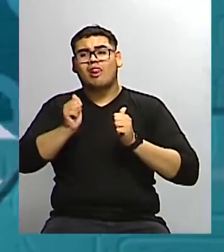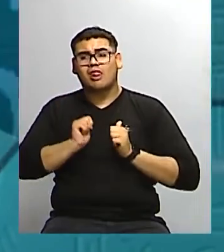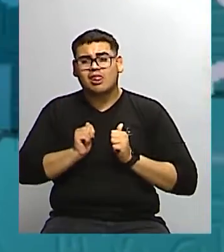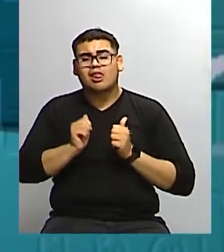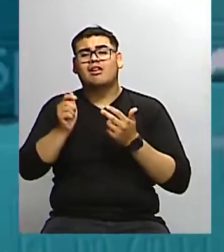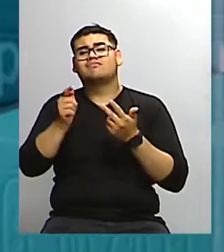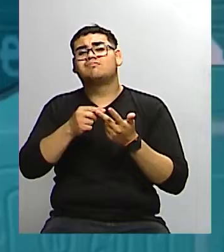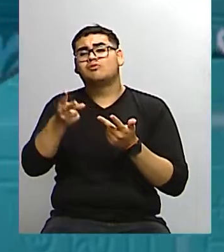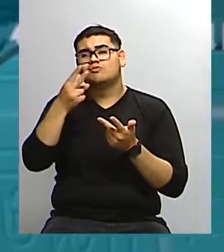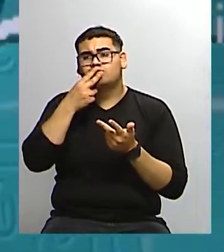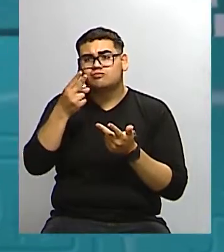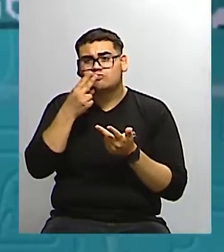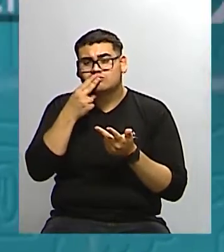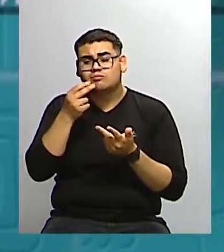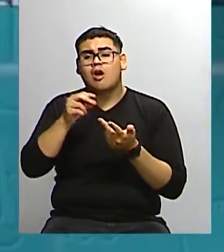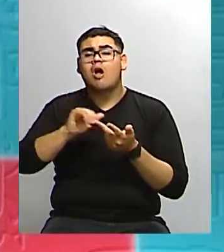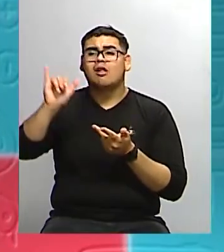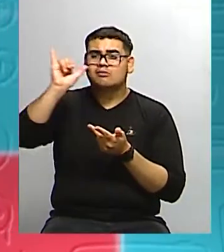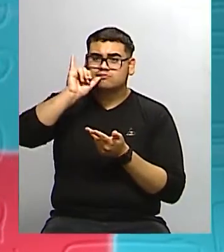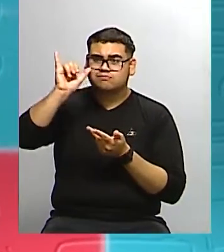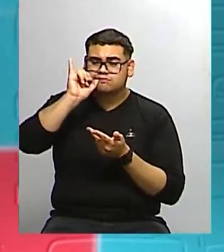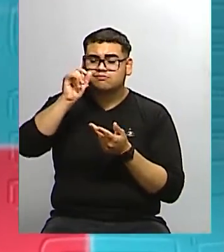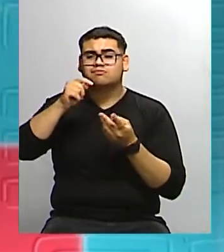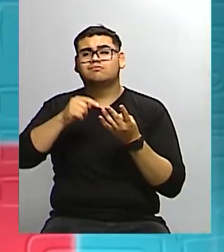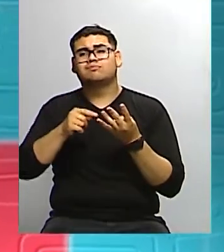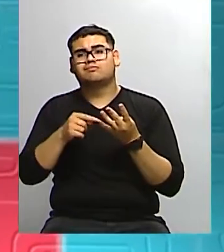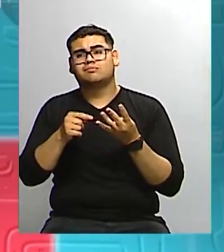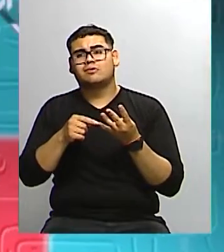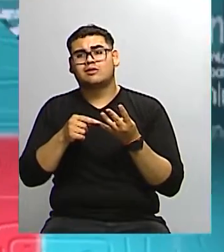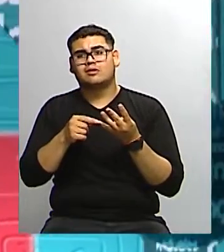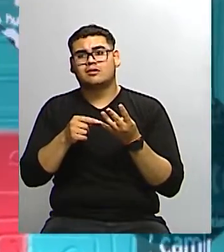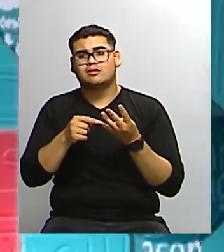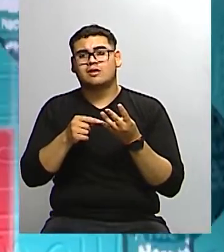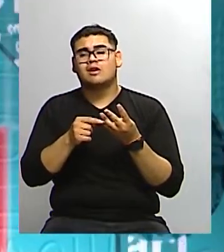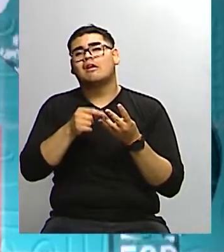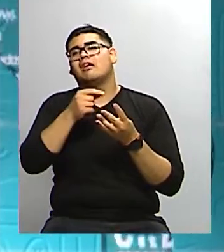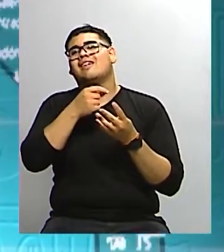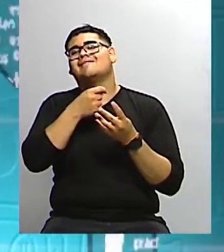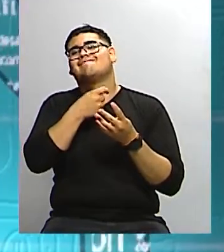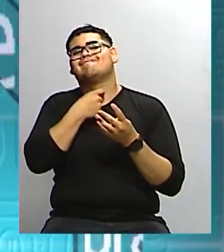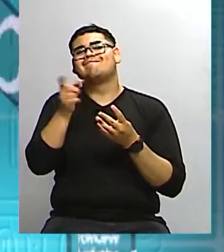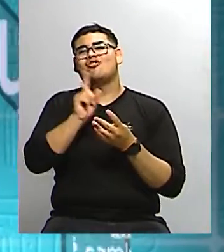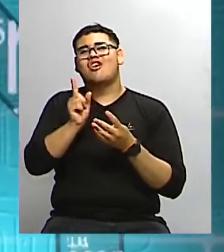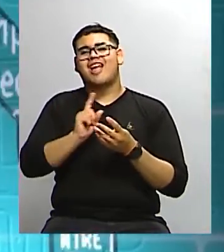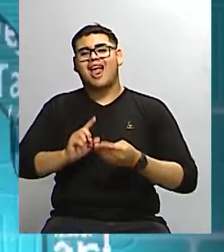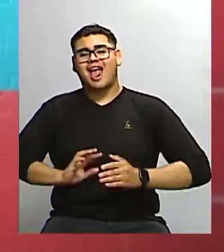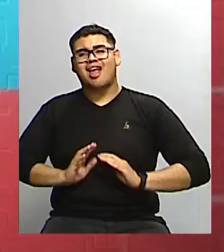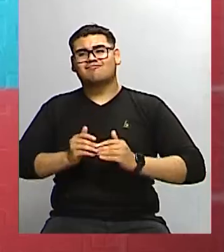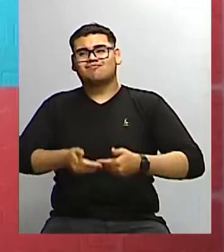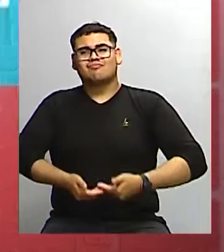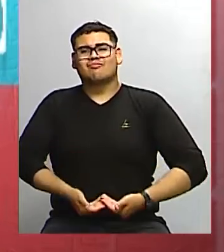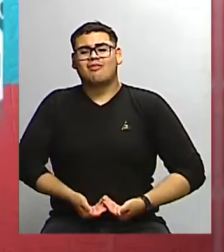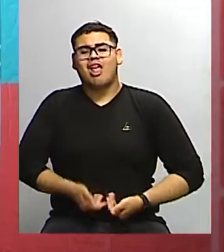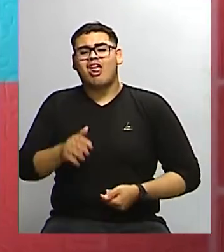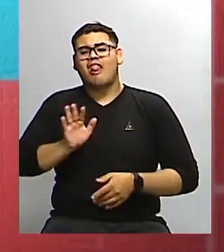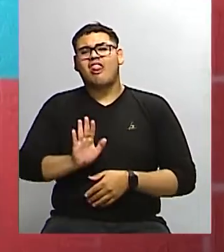tabaquismo, consumo de alcohol, postergación de la maternidad, que este es un fenómeno